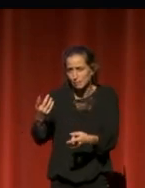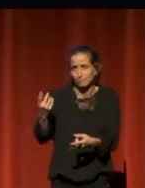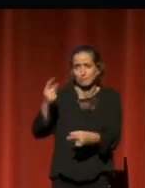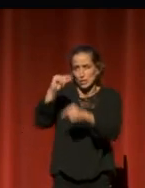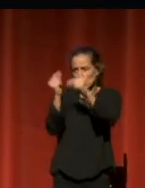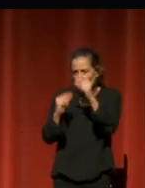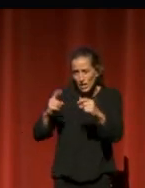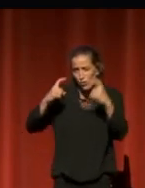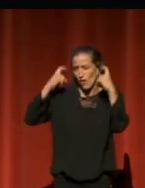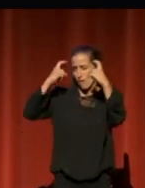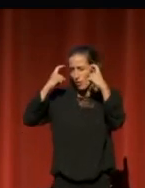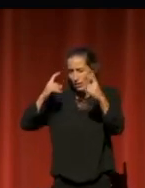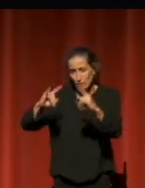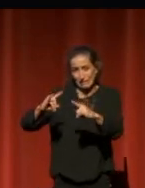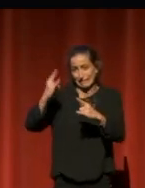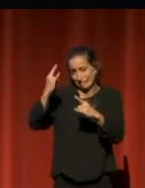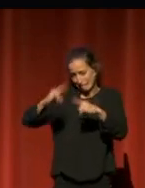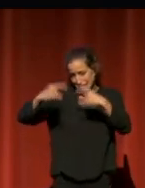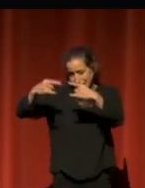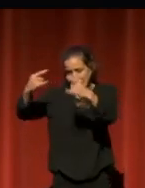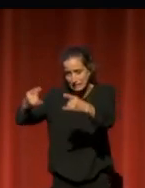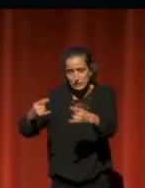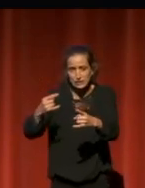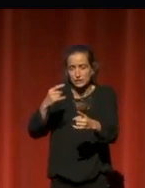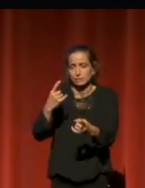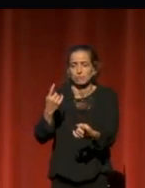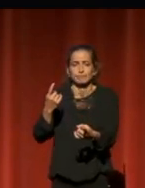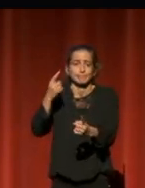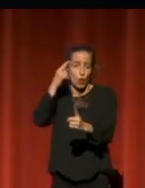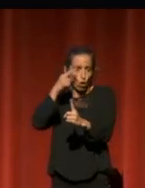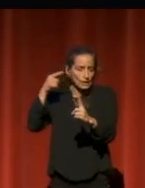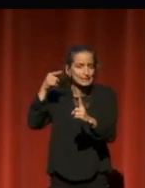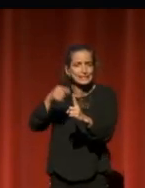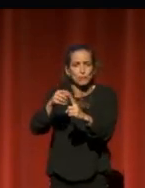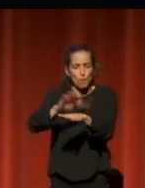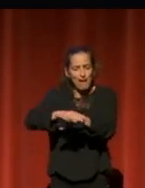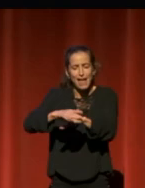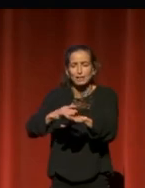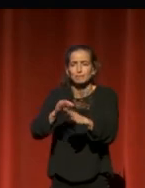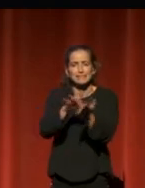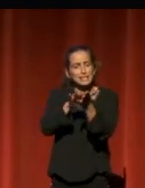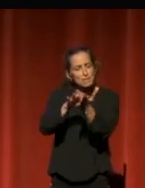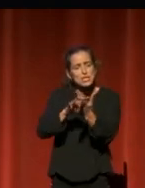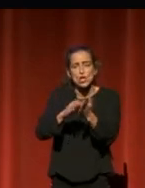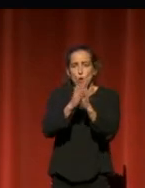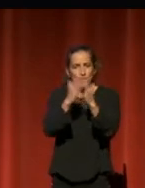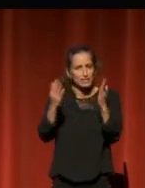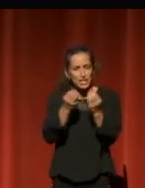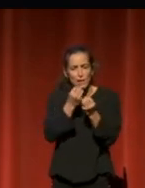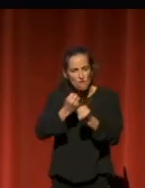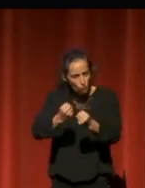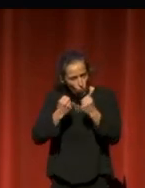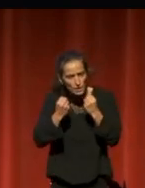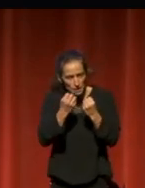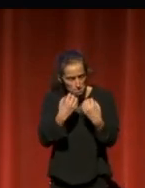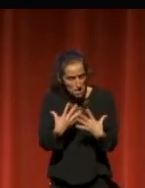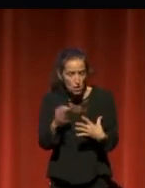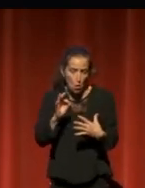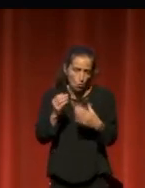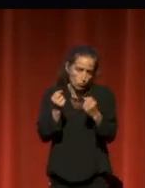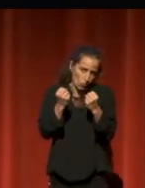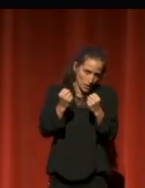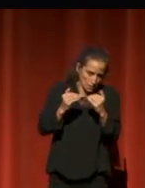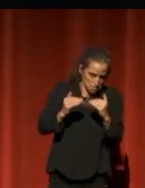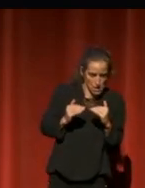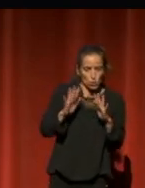presupuestos y su afán por mantener una política bibliotecaria fuerte o menos fuerte. Entonces, a lo mejor ahí es una idea que